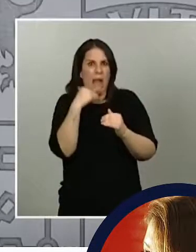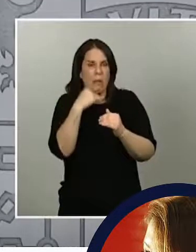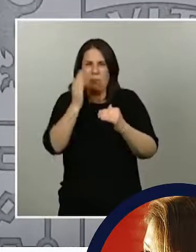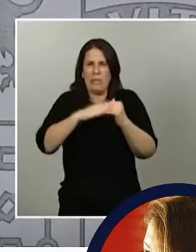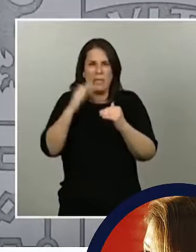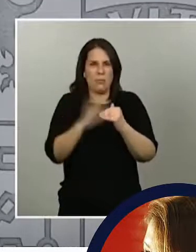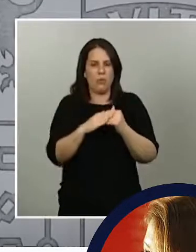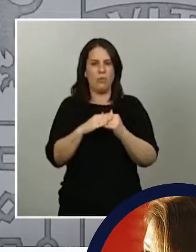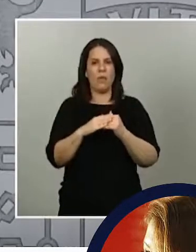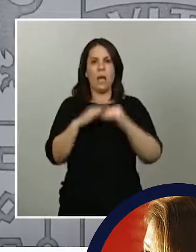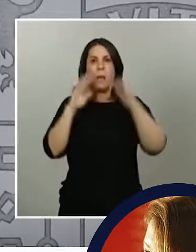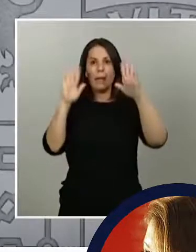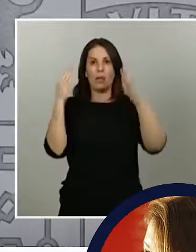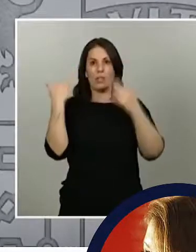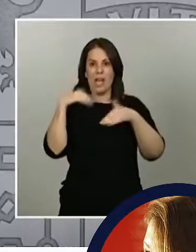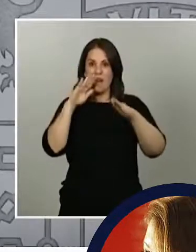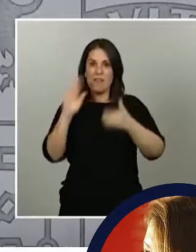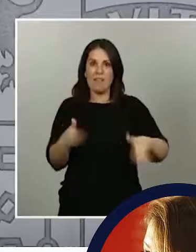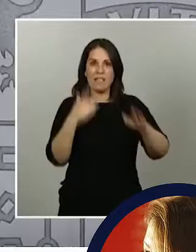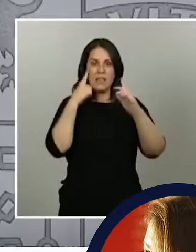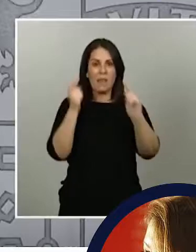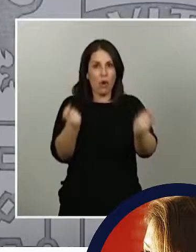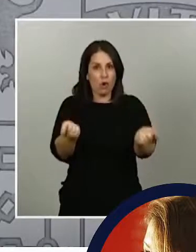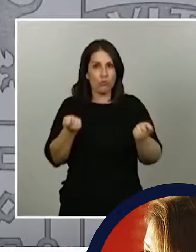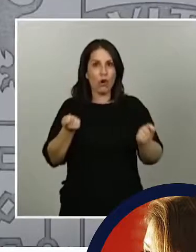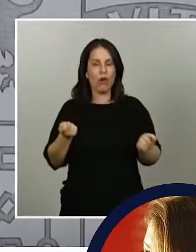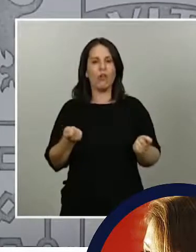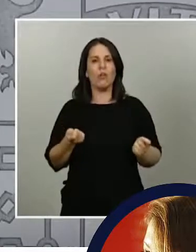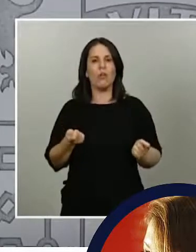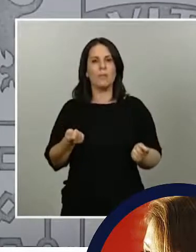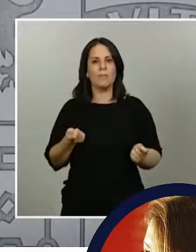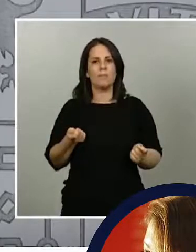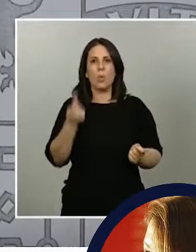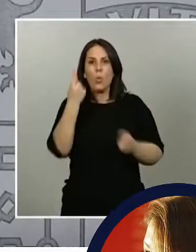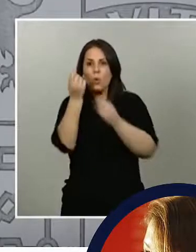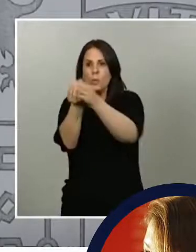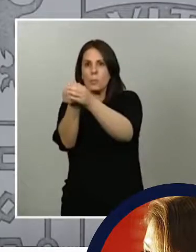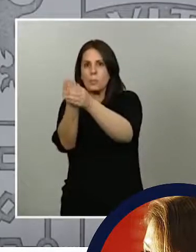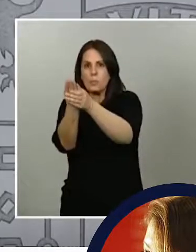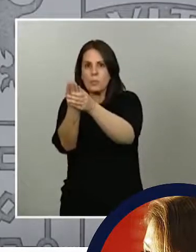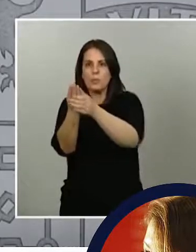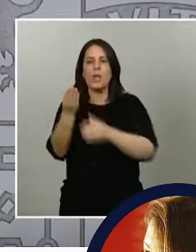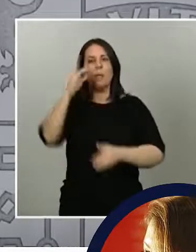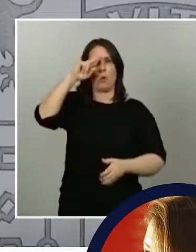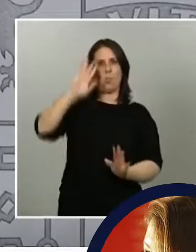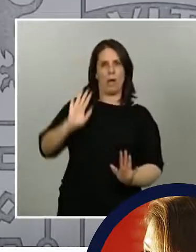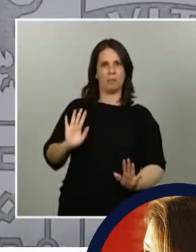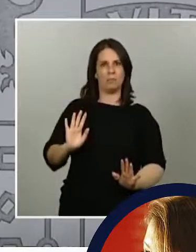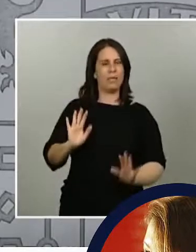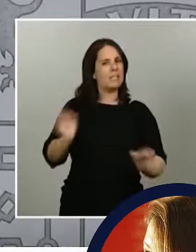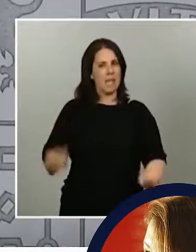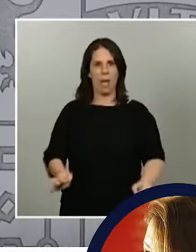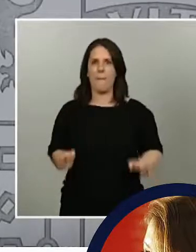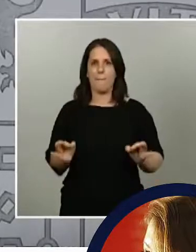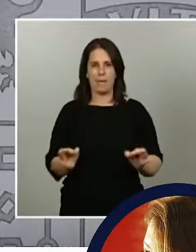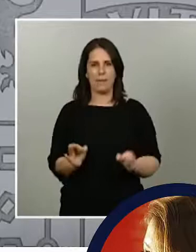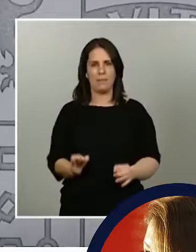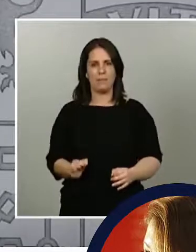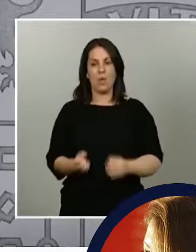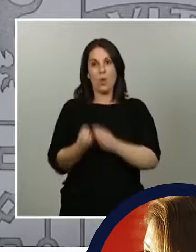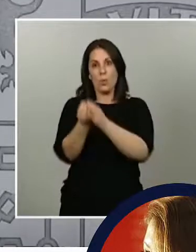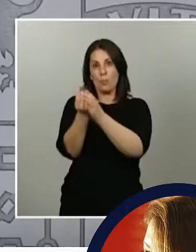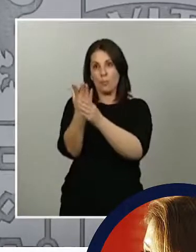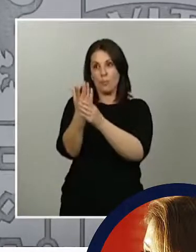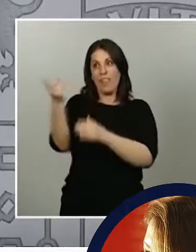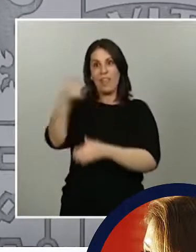¿Ahí creo que se escucha mejor? Sí, está mejor. Sí. Hola, hola, hola. Bueno, no sé si me escucharon o te